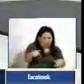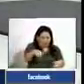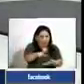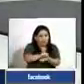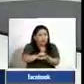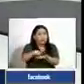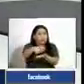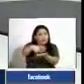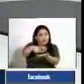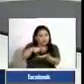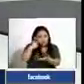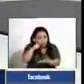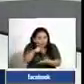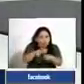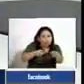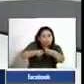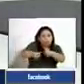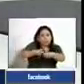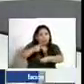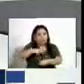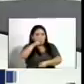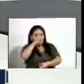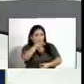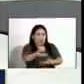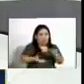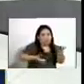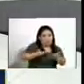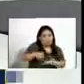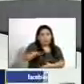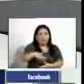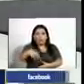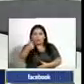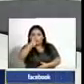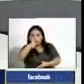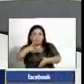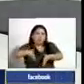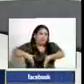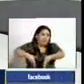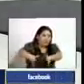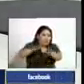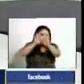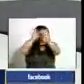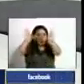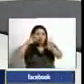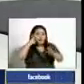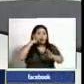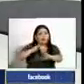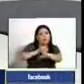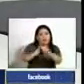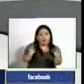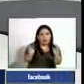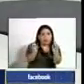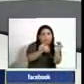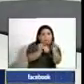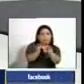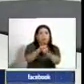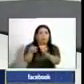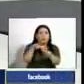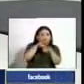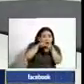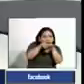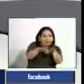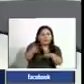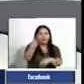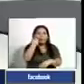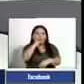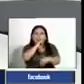extremando las medidas de higiene, por ejemplo, en mercados, farmacias, en calles en general, para evitar más contagios de COVID-19. Por el